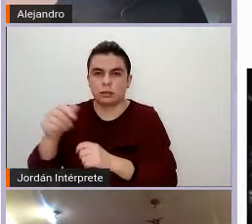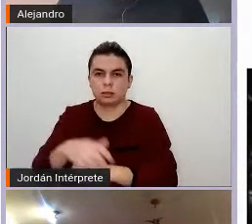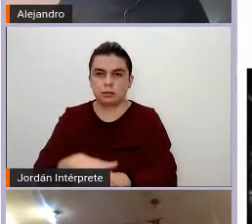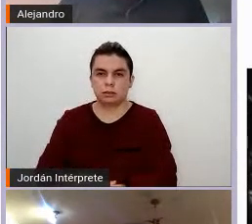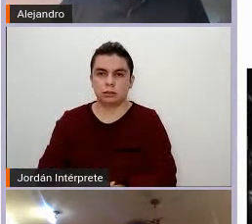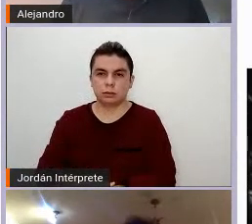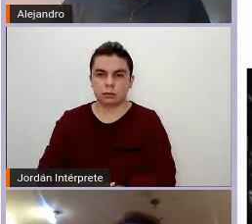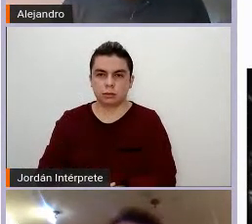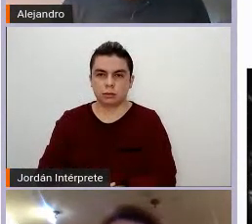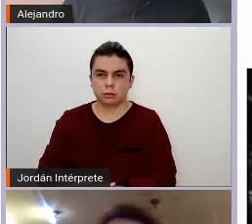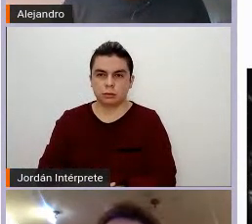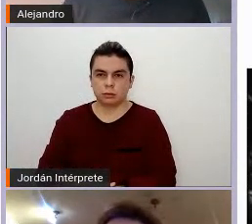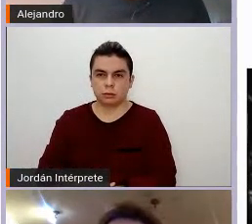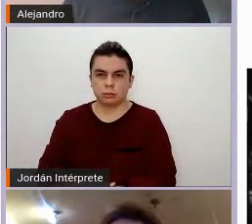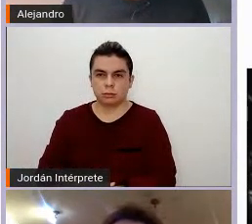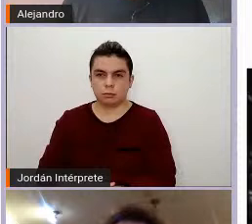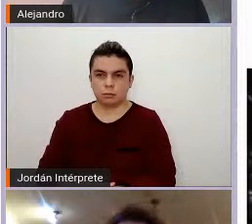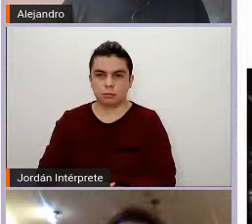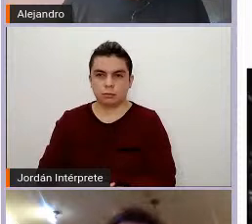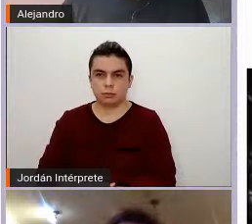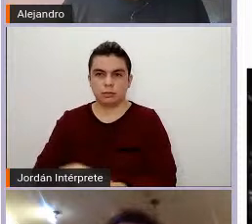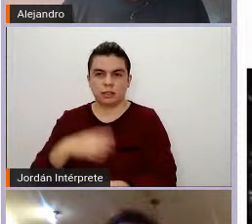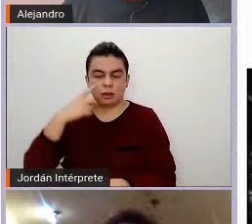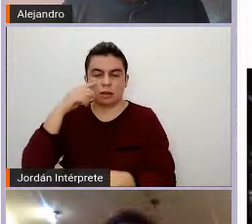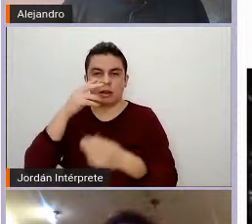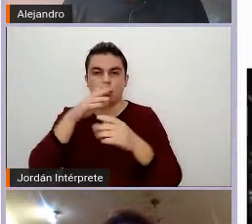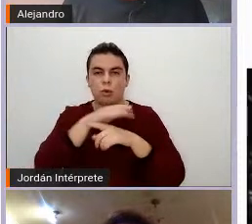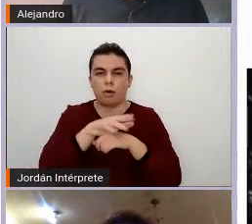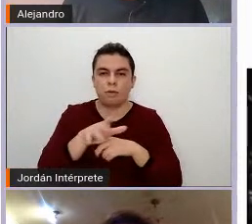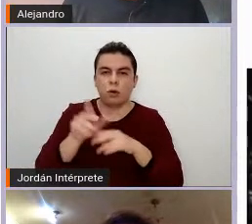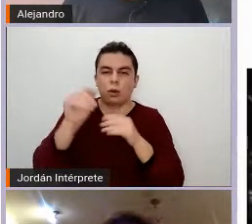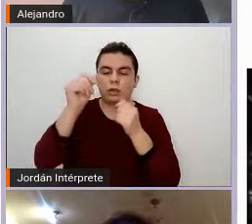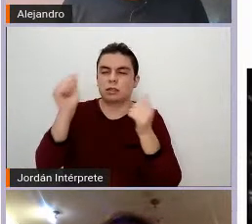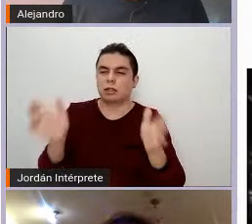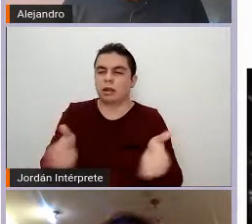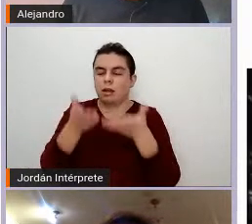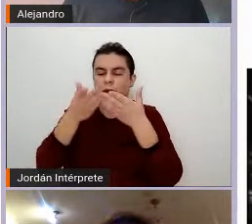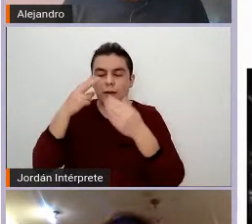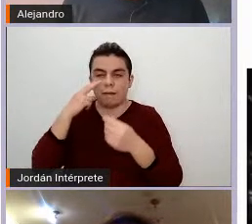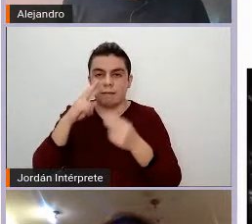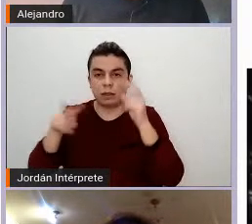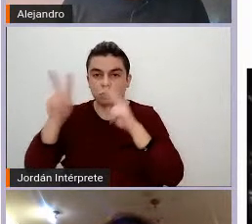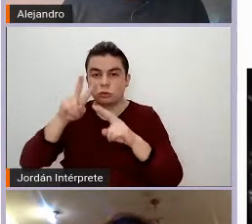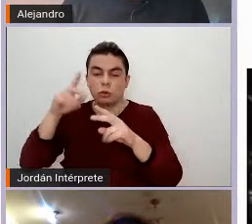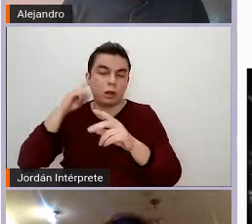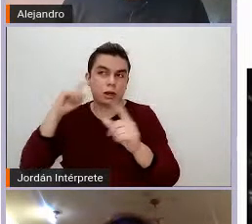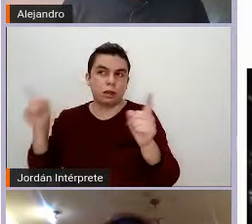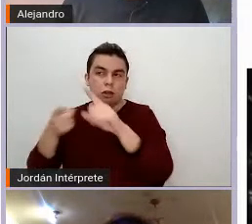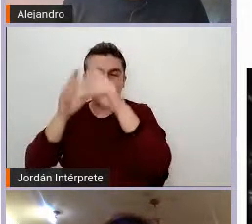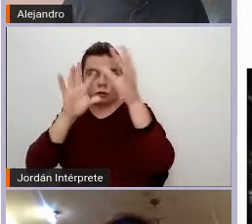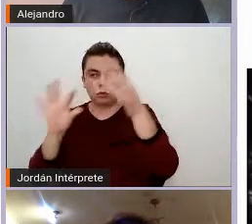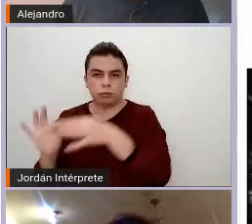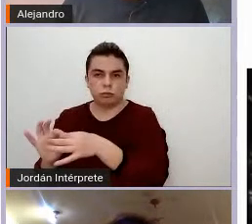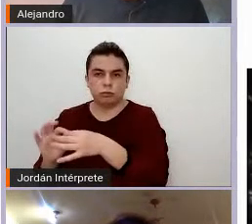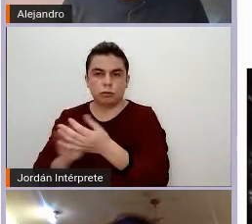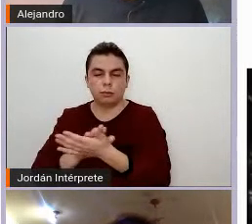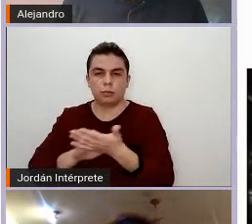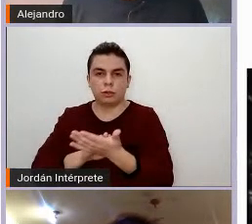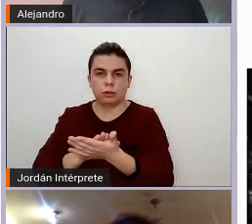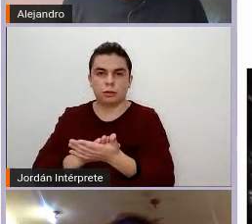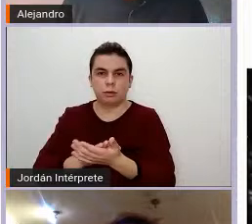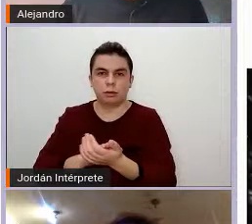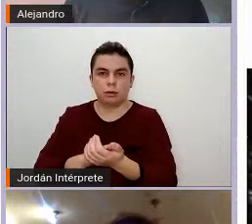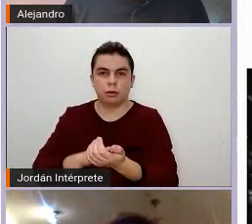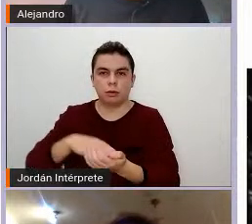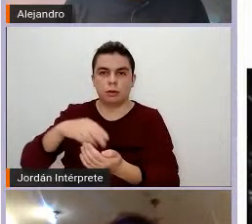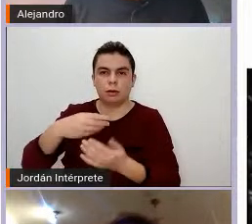Este estímulo visual de lo sonoro es desarrollado de forma particularmente original en su musicalización del documental